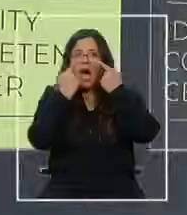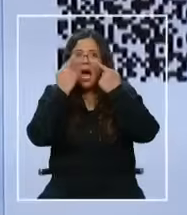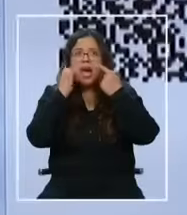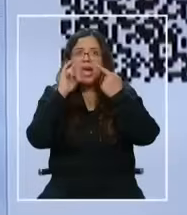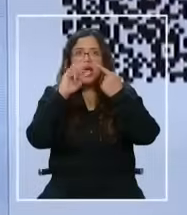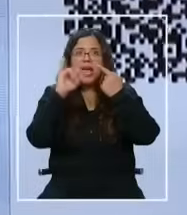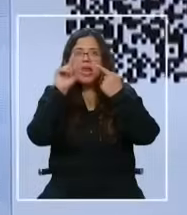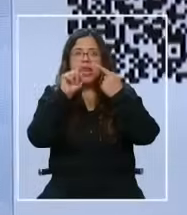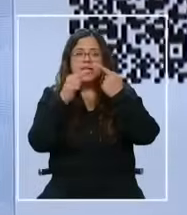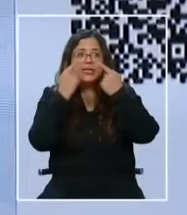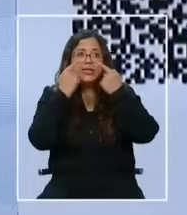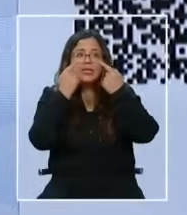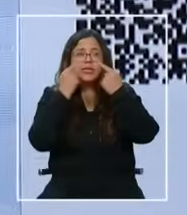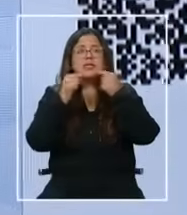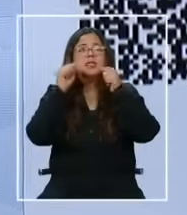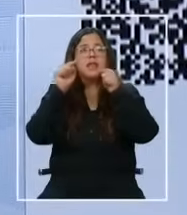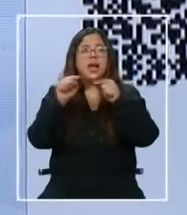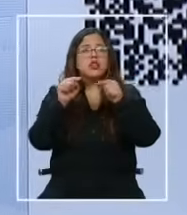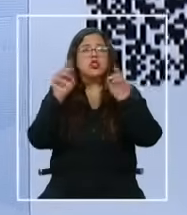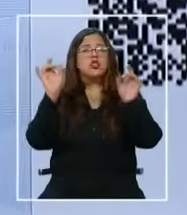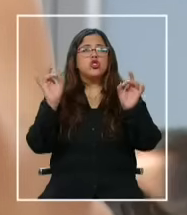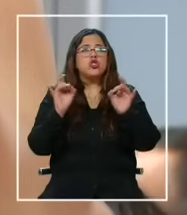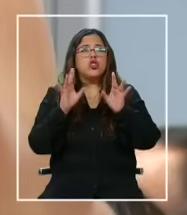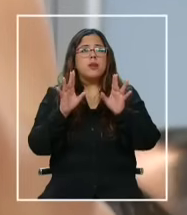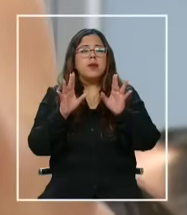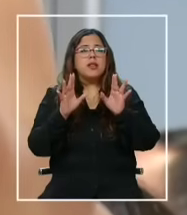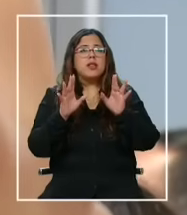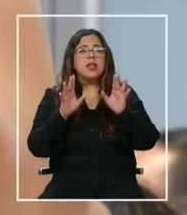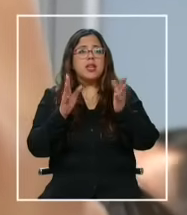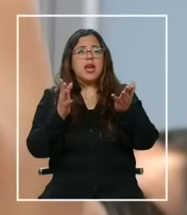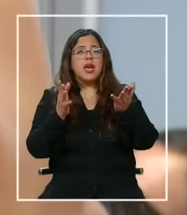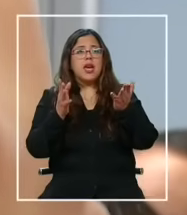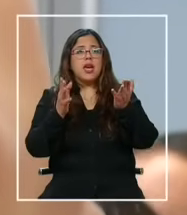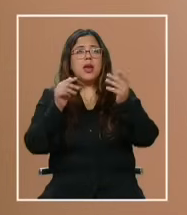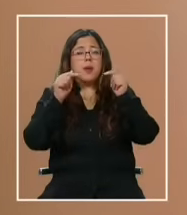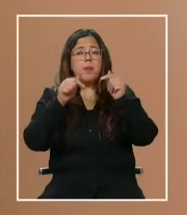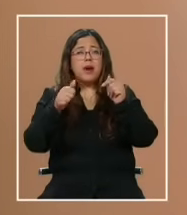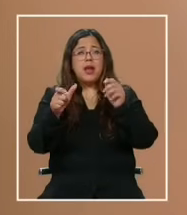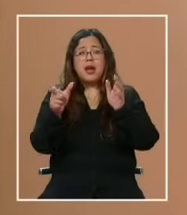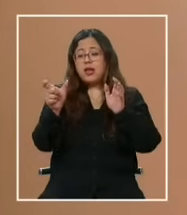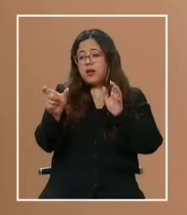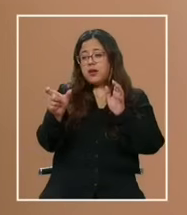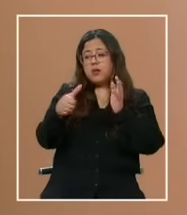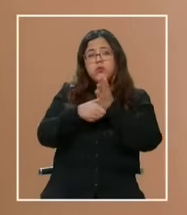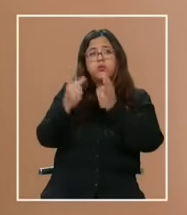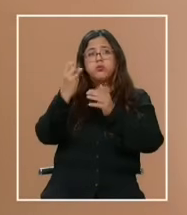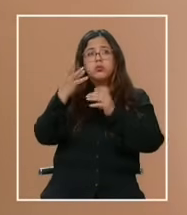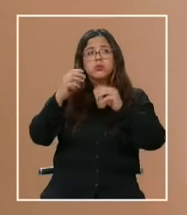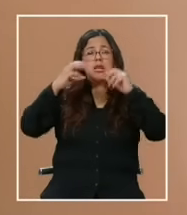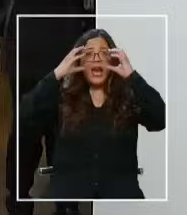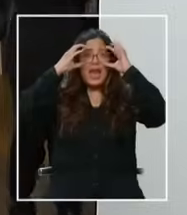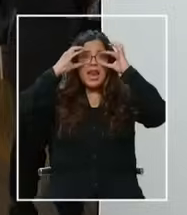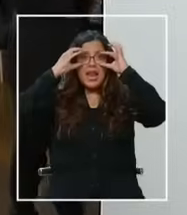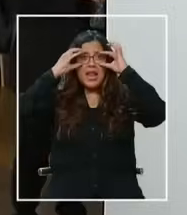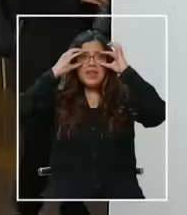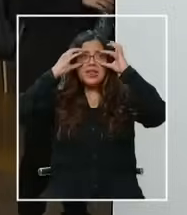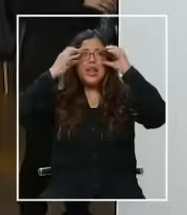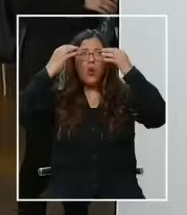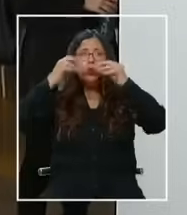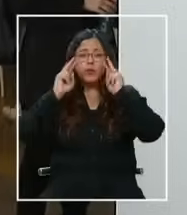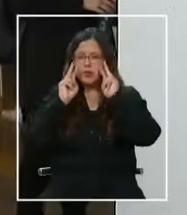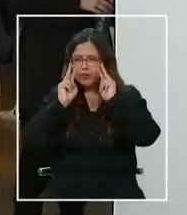del Iris el futuro solo para la cédula de identidad por ahora contempla lentes que registrarán el Iris uno de los sistemas más